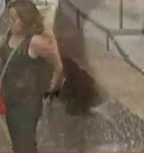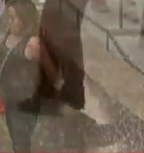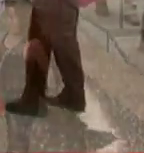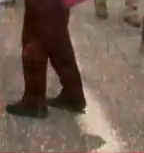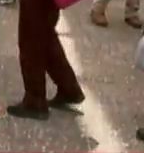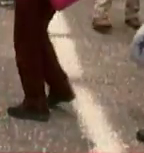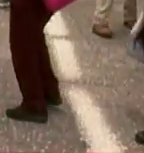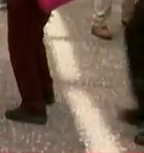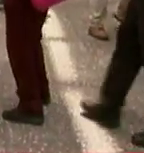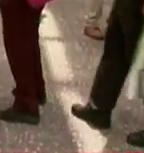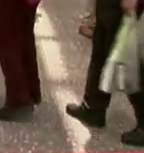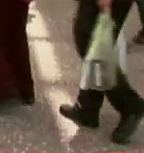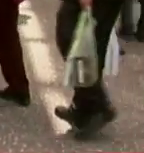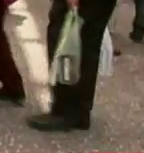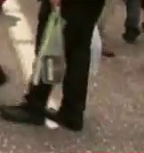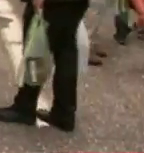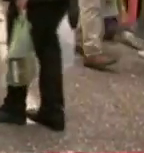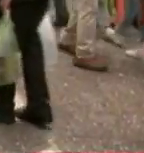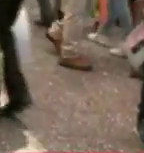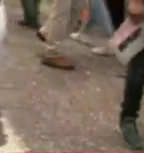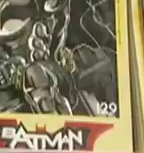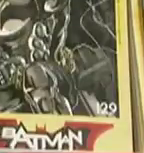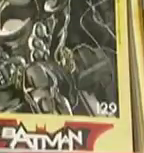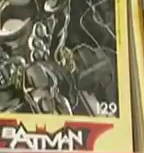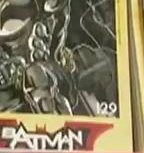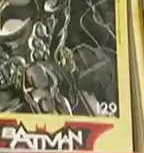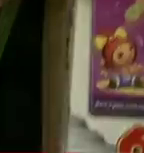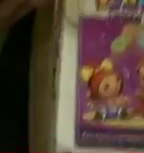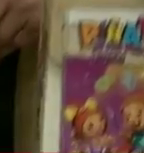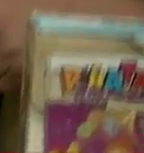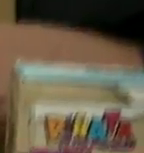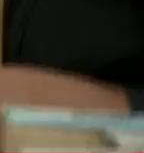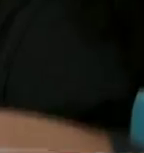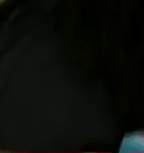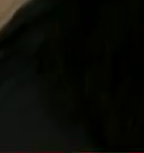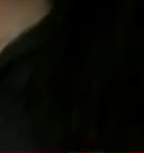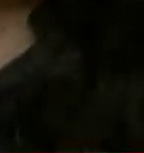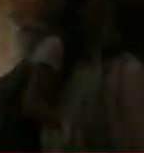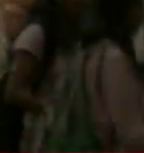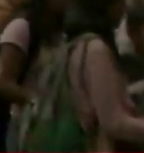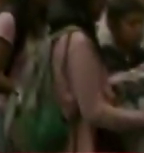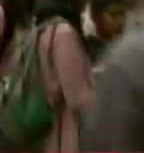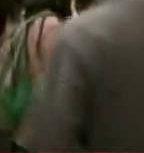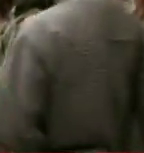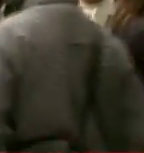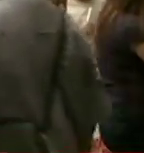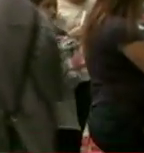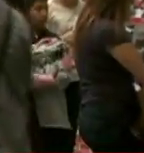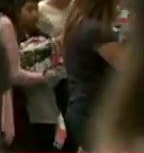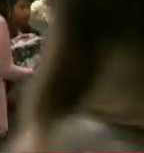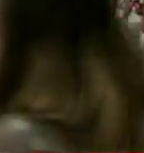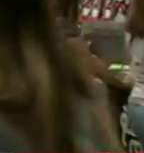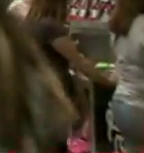van a encontrar algo. El Gran Remate de Libros del Auditorio Nacional concluye el próximo 3 de